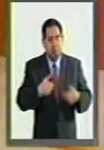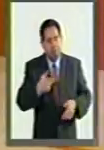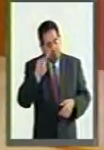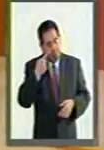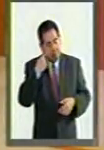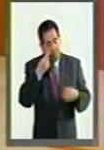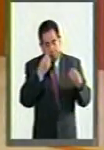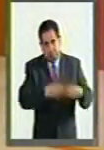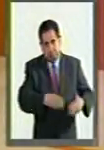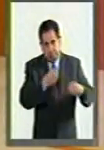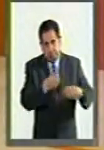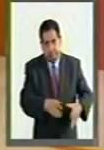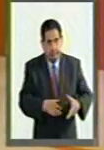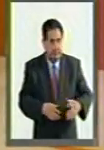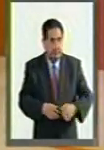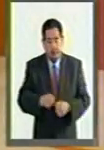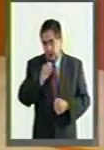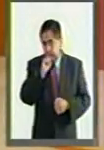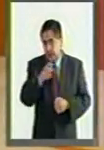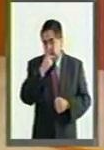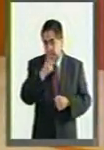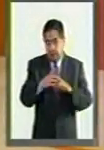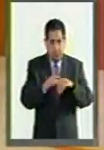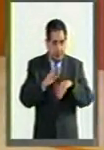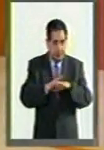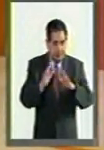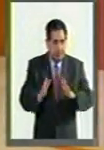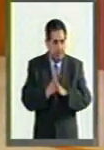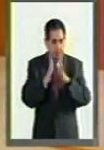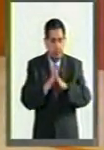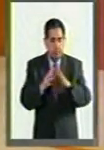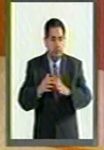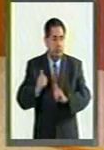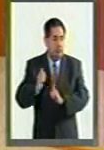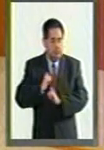Se enfatizó también que la participación de las Fuerzas